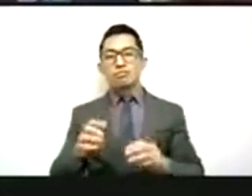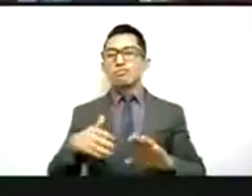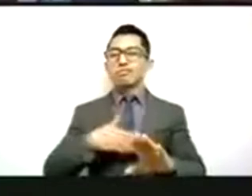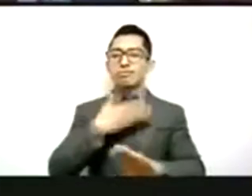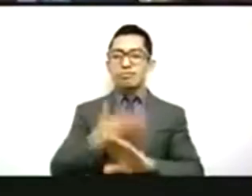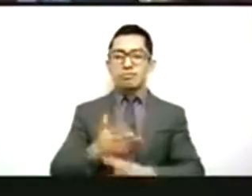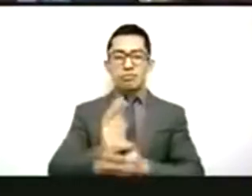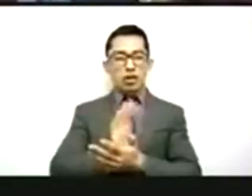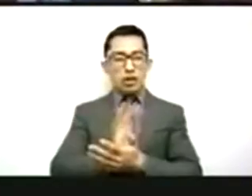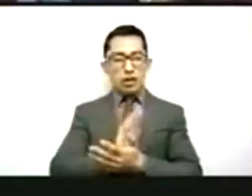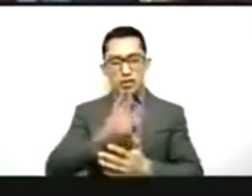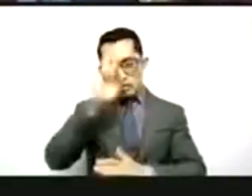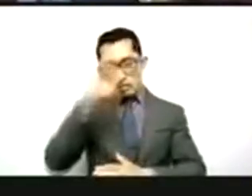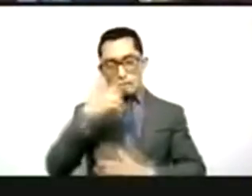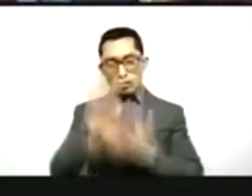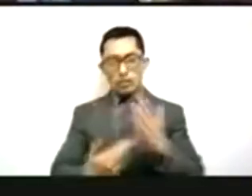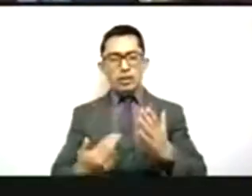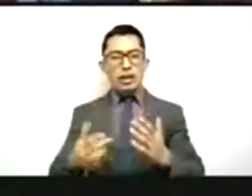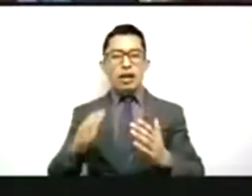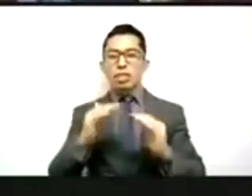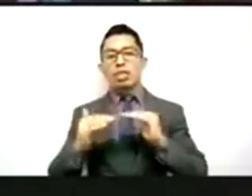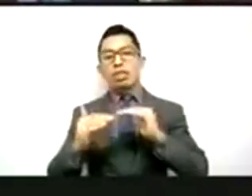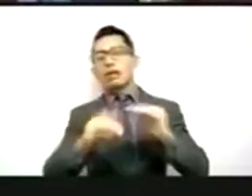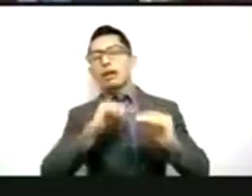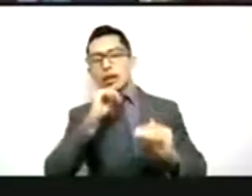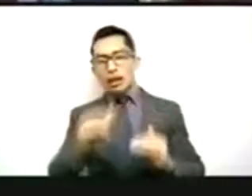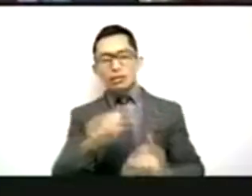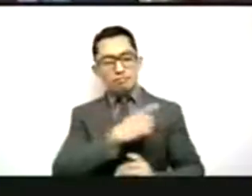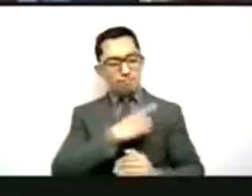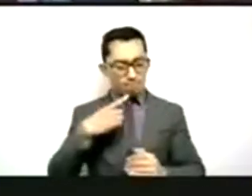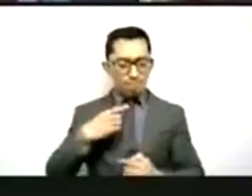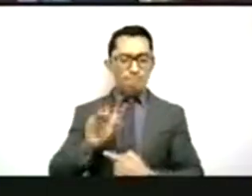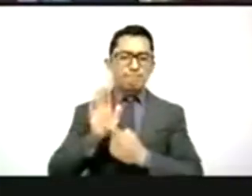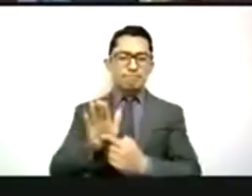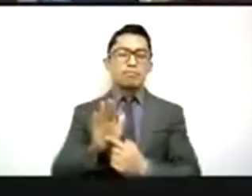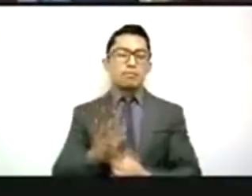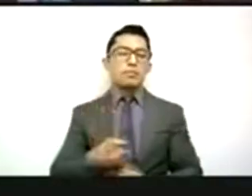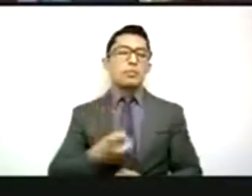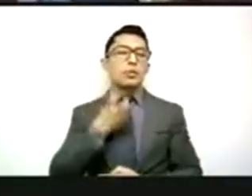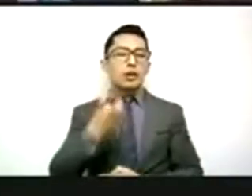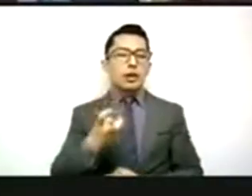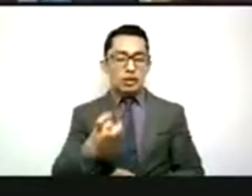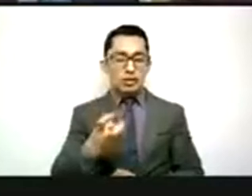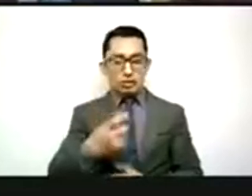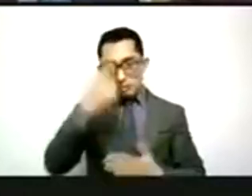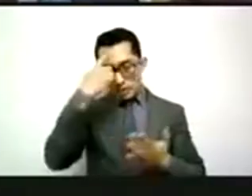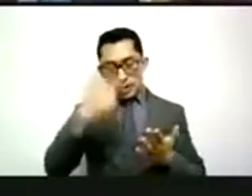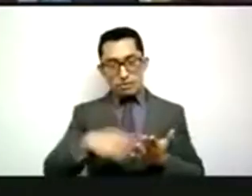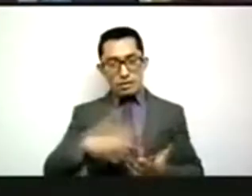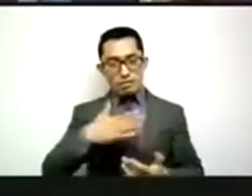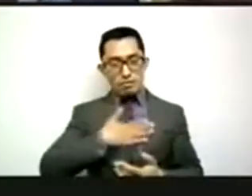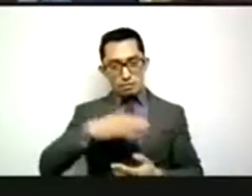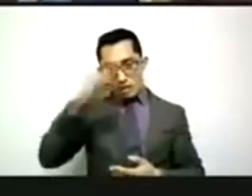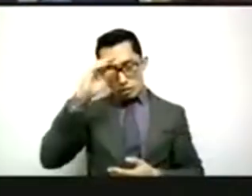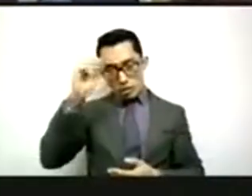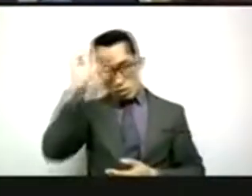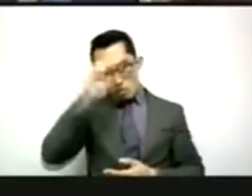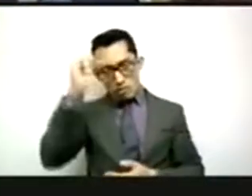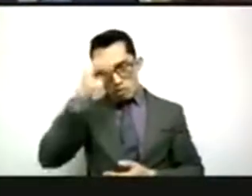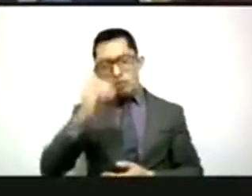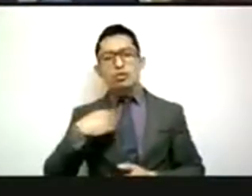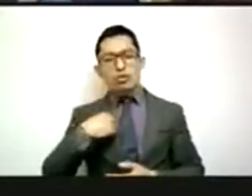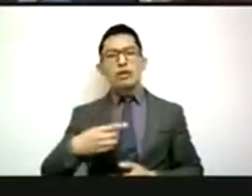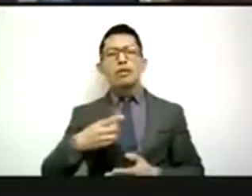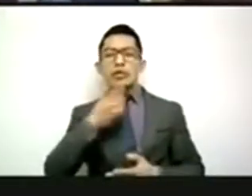discriminación, desigualdad. Y a partir de todo esto es que, desde mi punto de vista, como lo he dicho también en varias